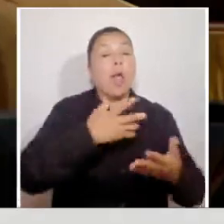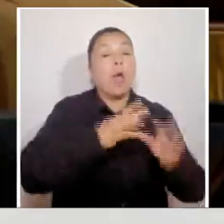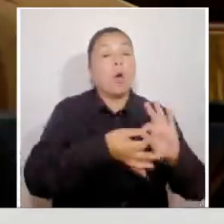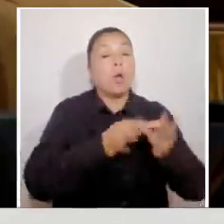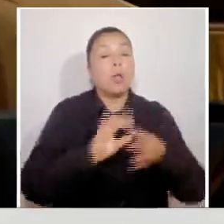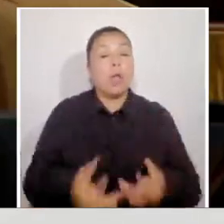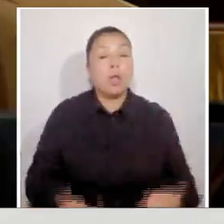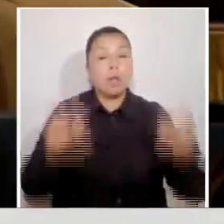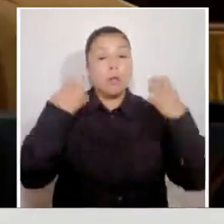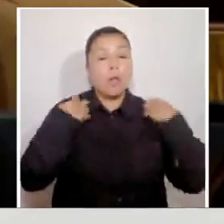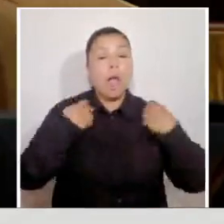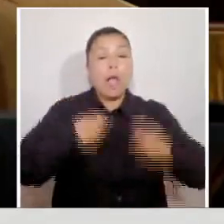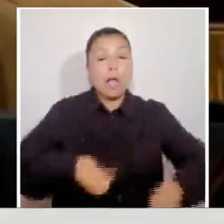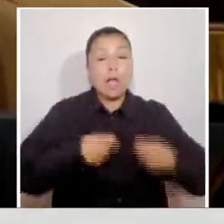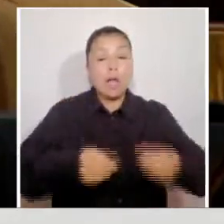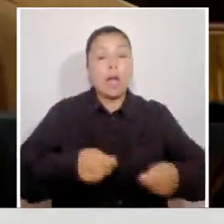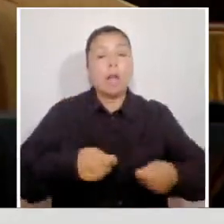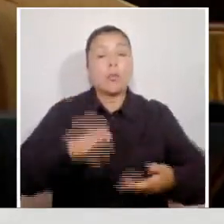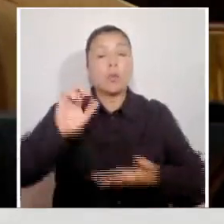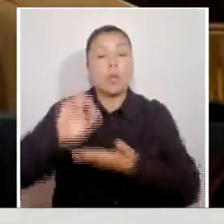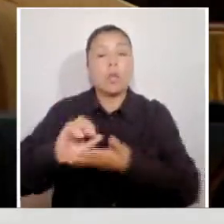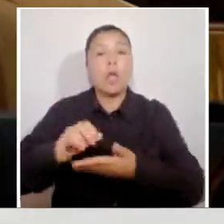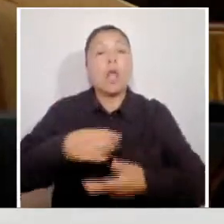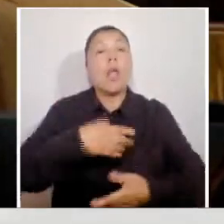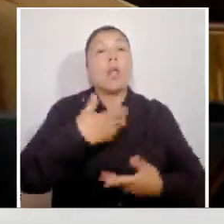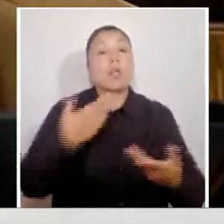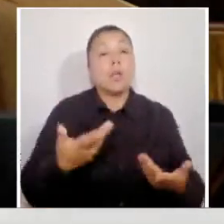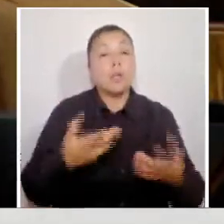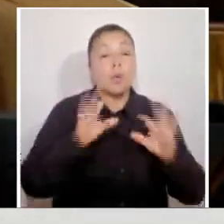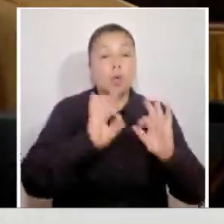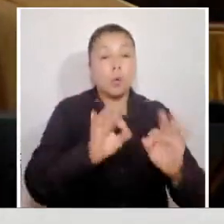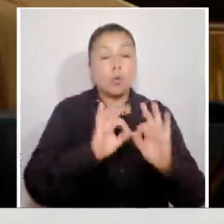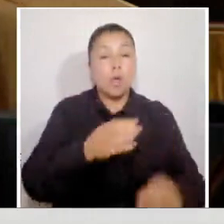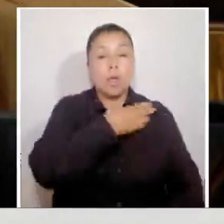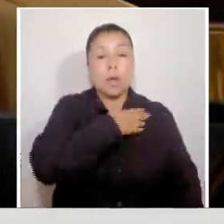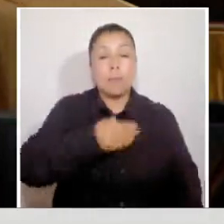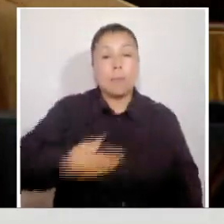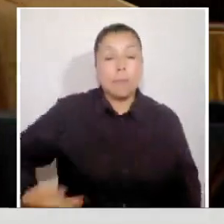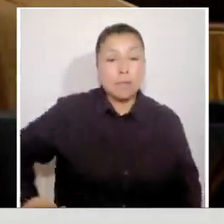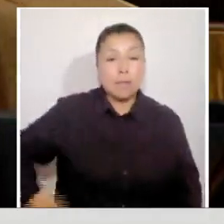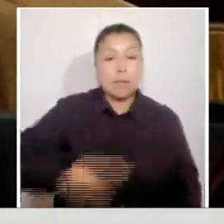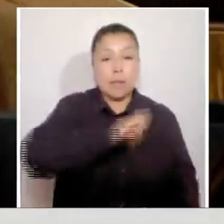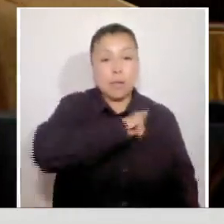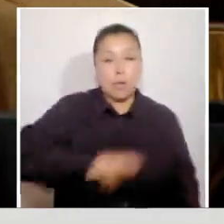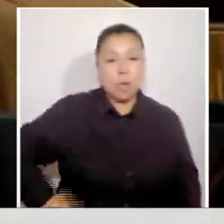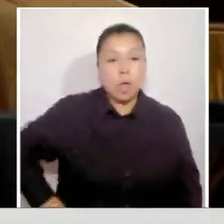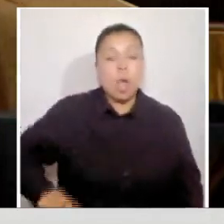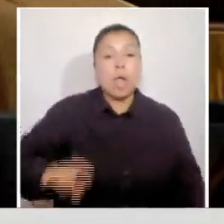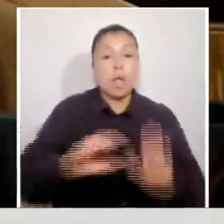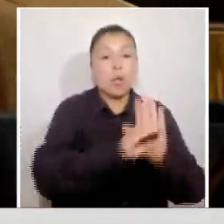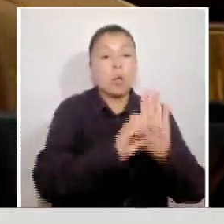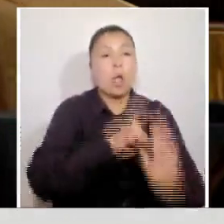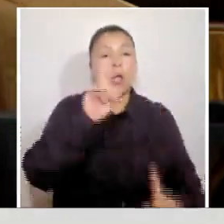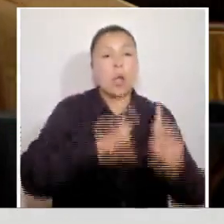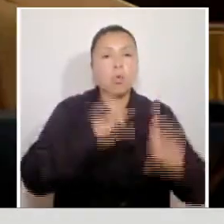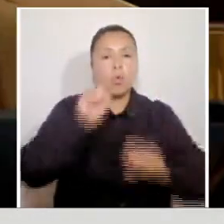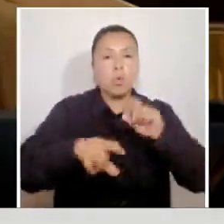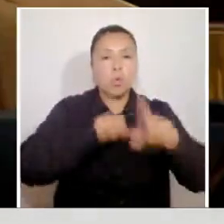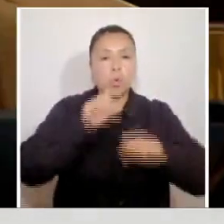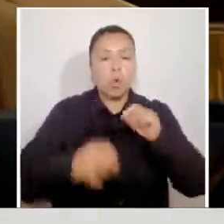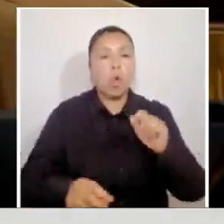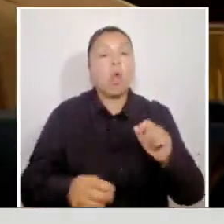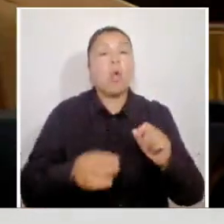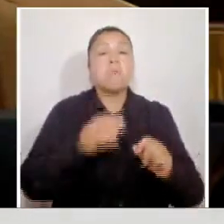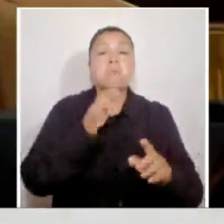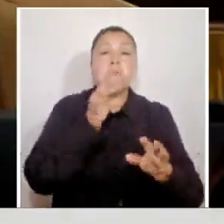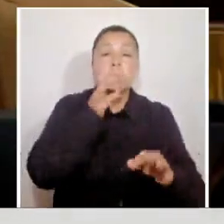también a gasto fiscal por parte del ejecutivo que es iniciativa exclusiva del presidente de la república y la Constitución que algunos dicen defender lo establece de manera